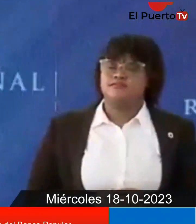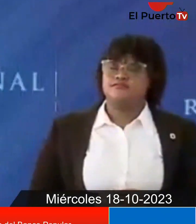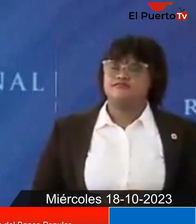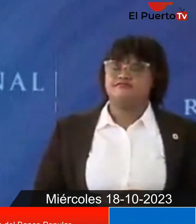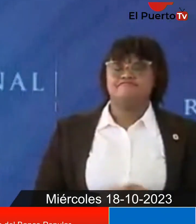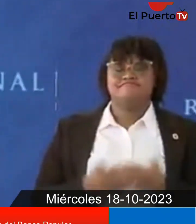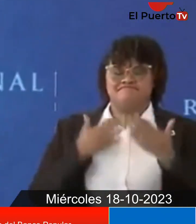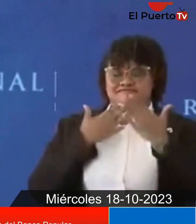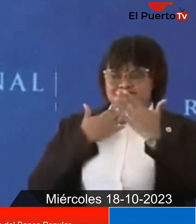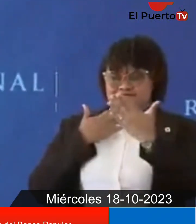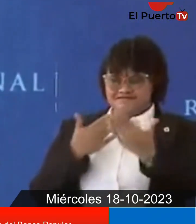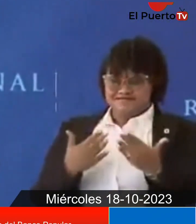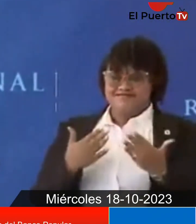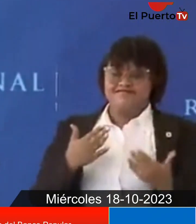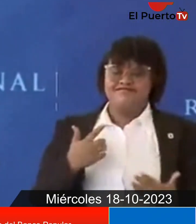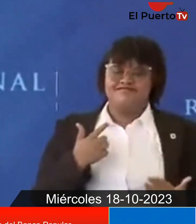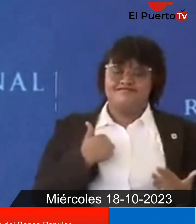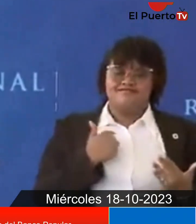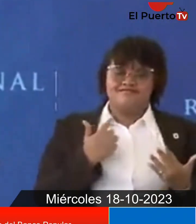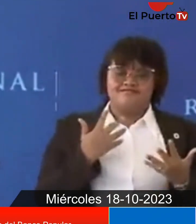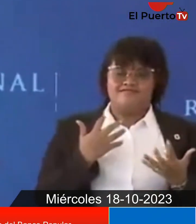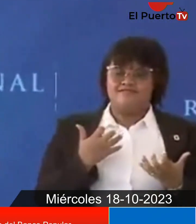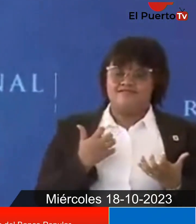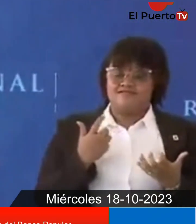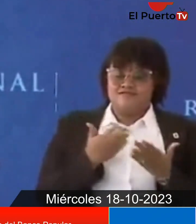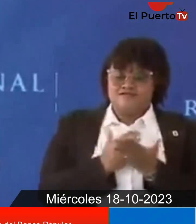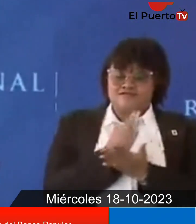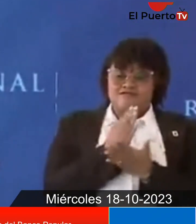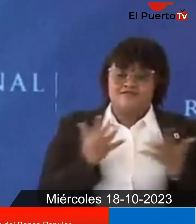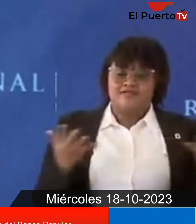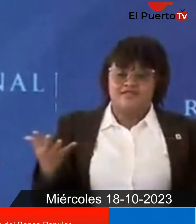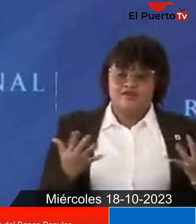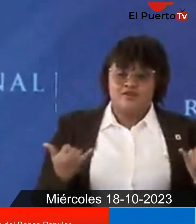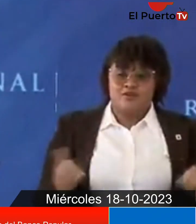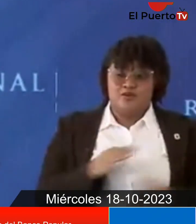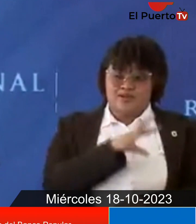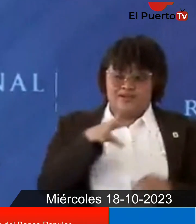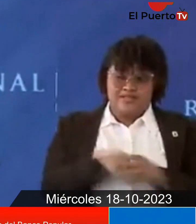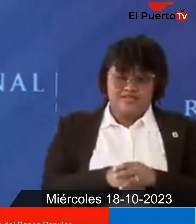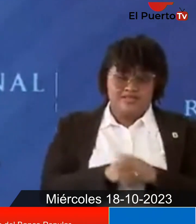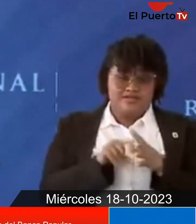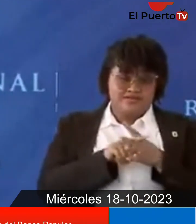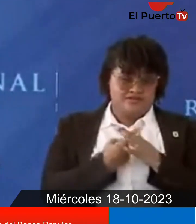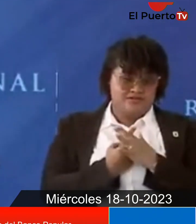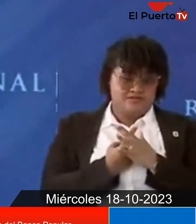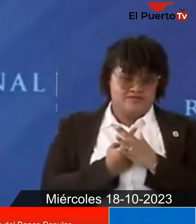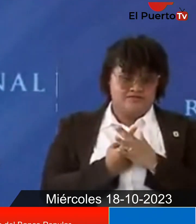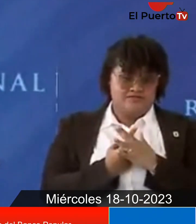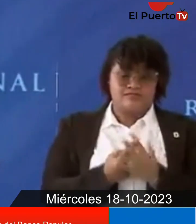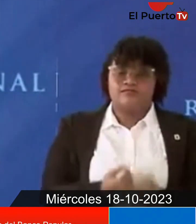Y agradecerle que nos haya permitido ser parte de esta iniciativa.